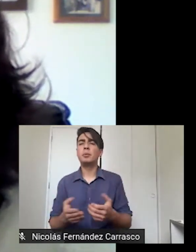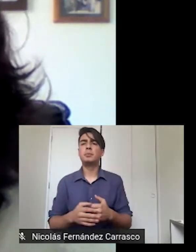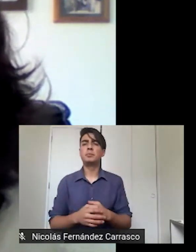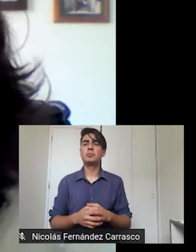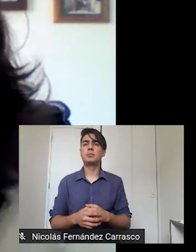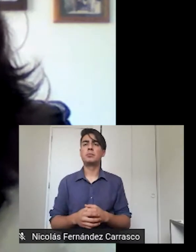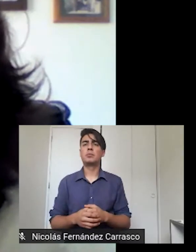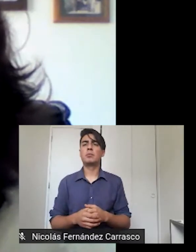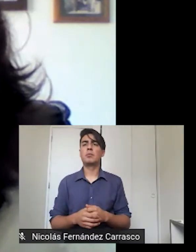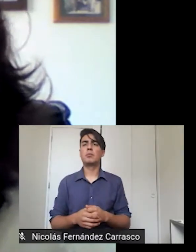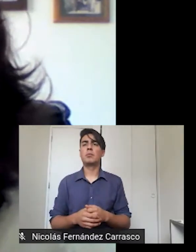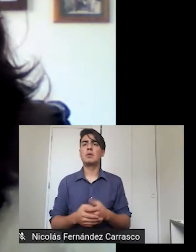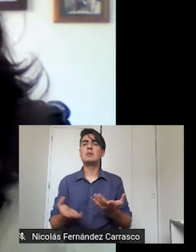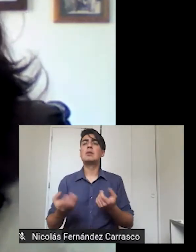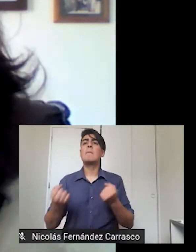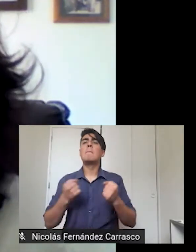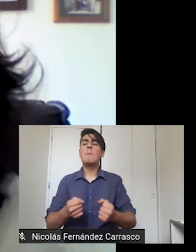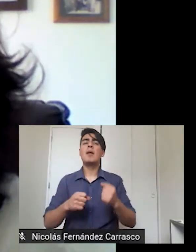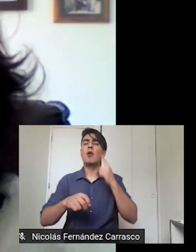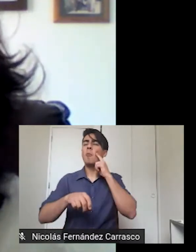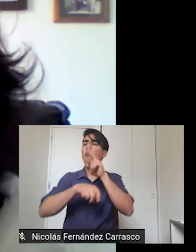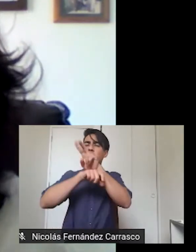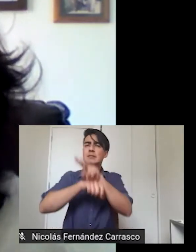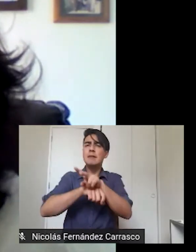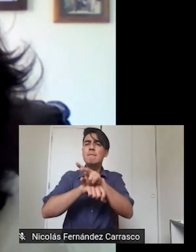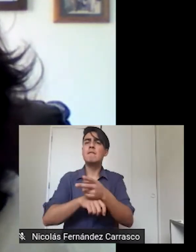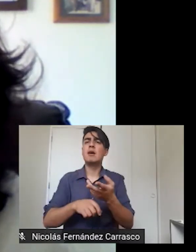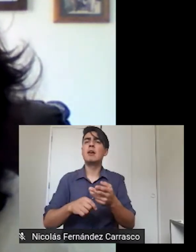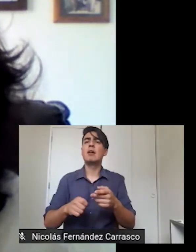metodología, y algunas dificultades